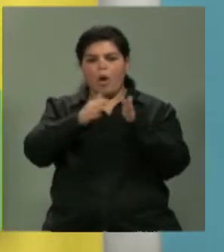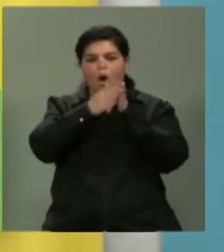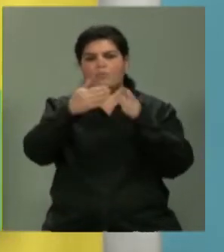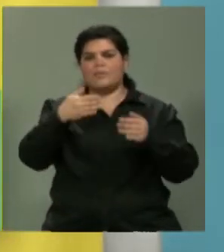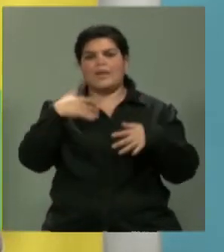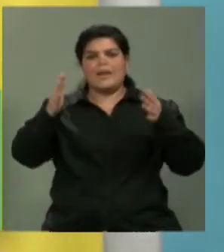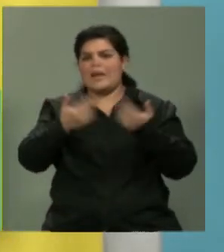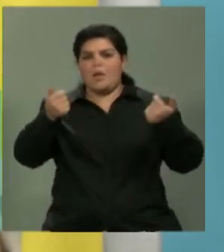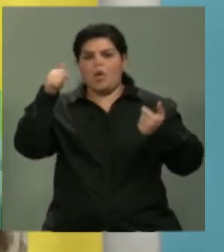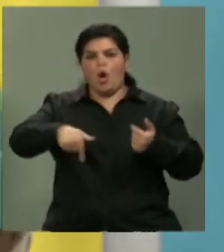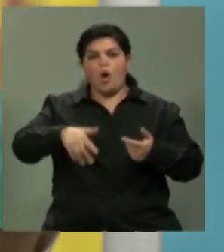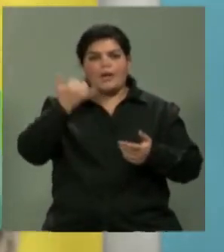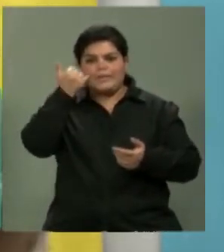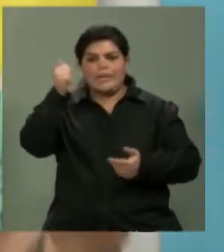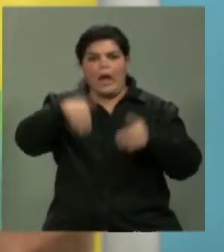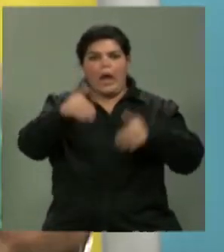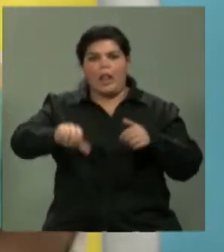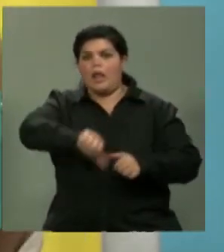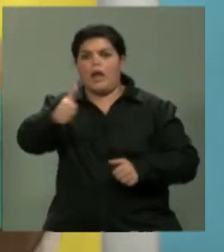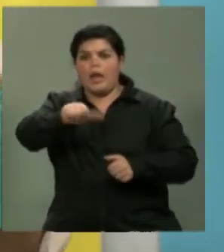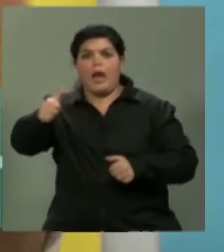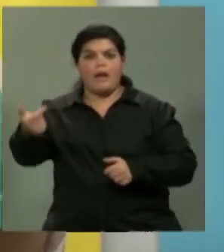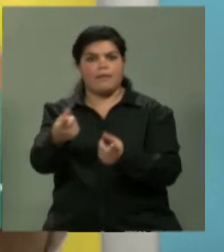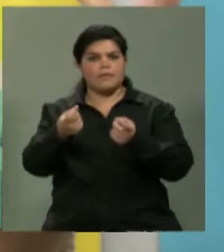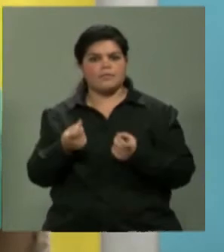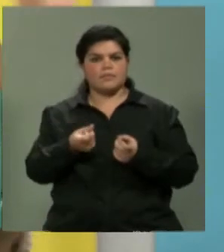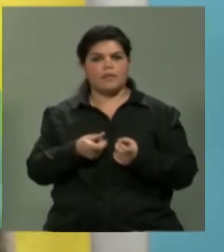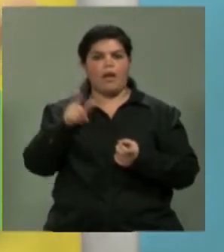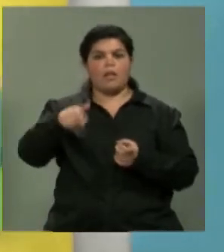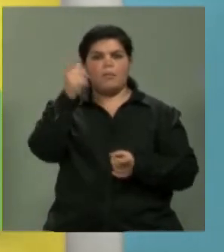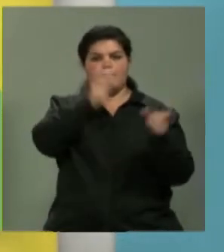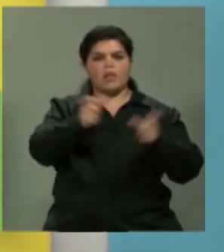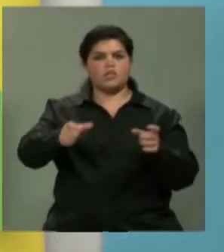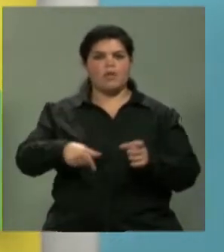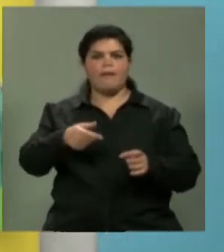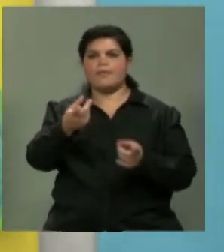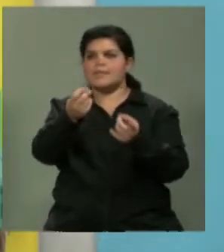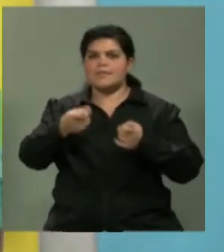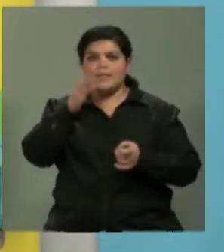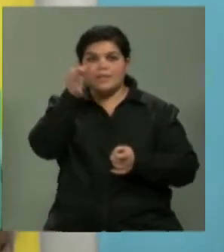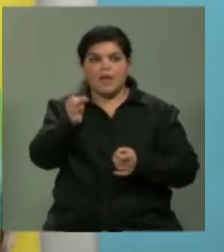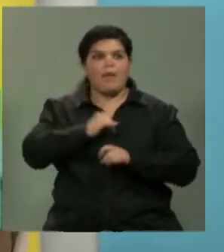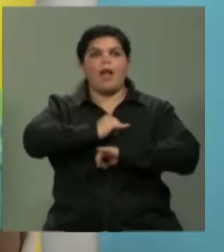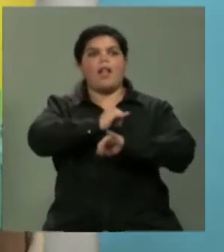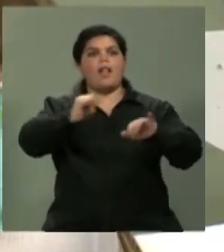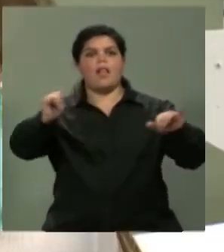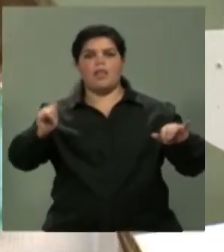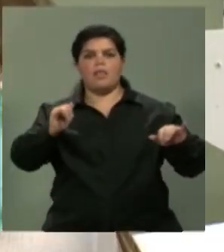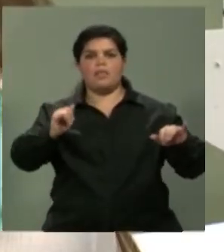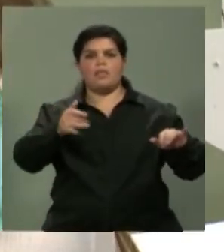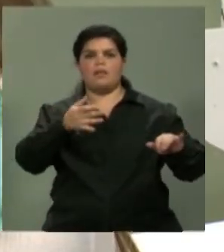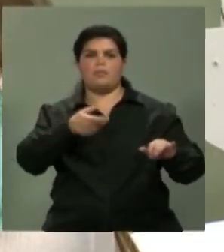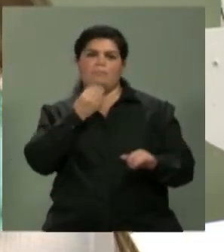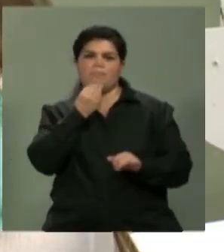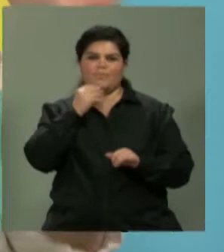quiere ganar las elecciones ahora y va a decir y va a hacer y le va a decir a la gente que la gente quiere escuchar ahora para que lo vote hoy. Dentro de 4 años, cuando se